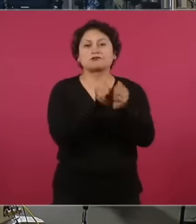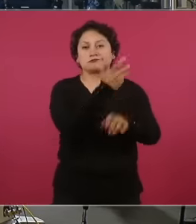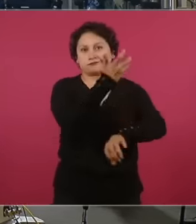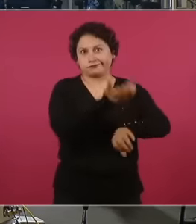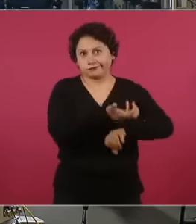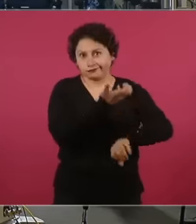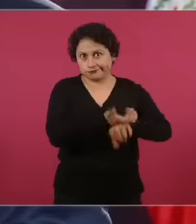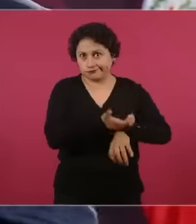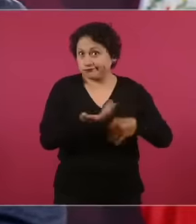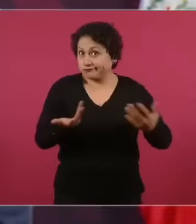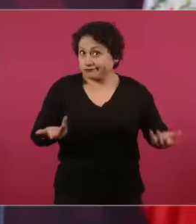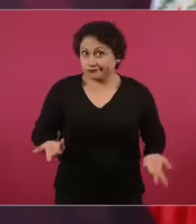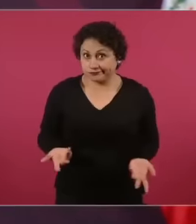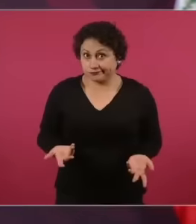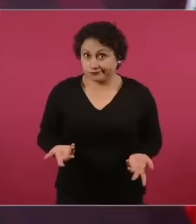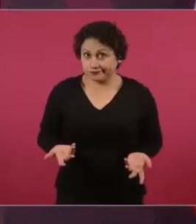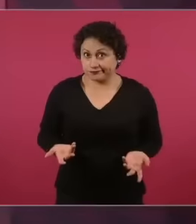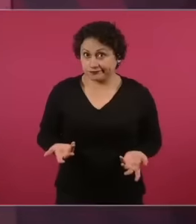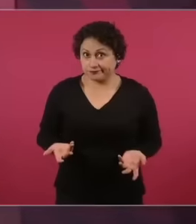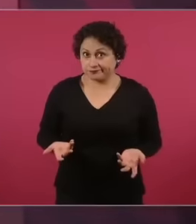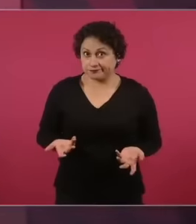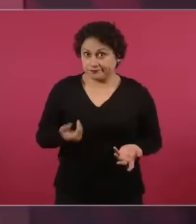de una persona, de